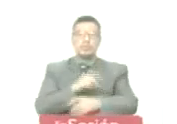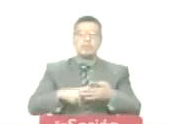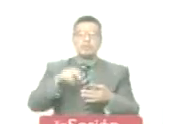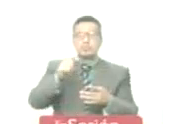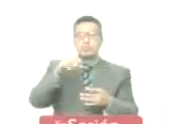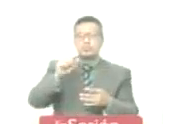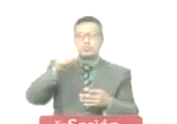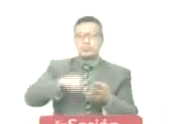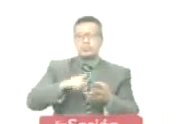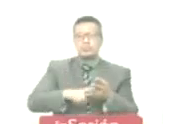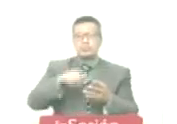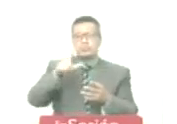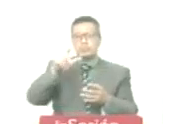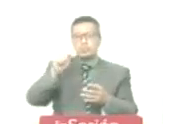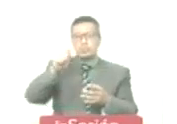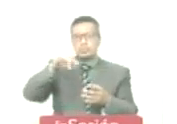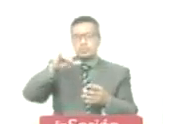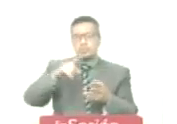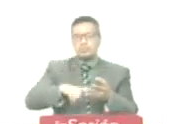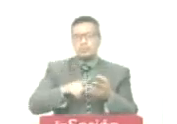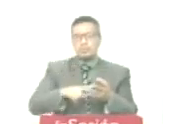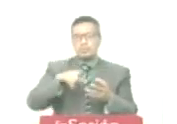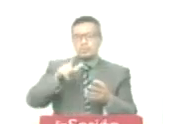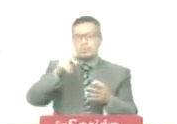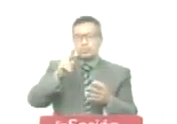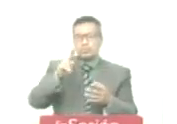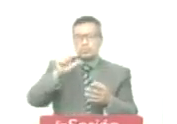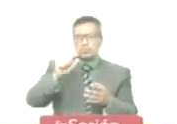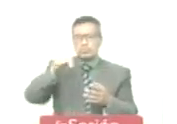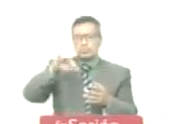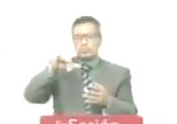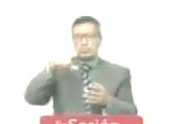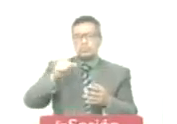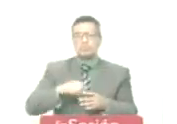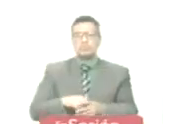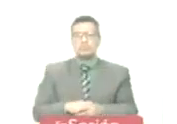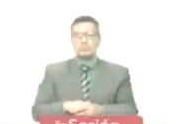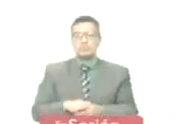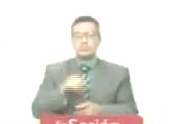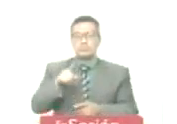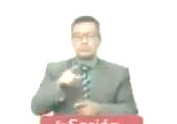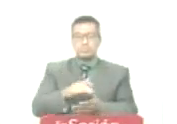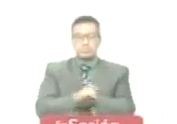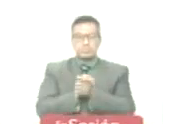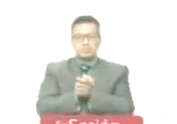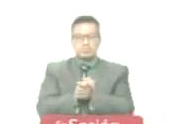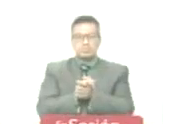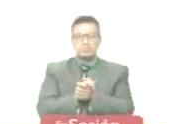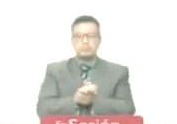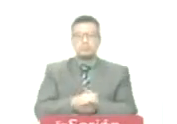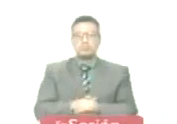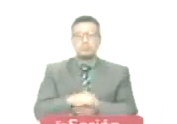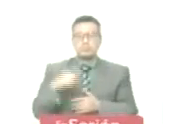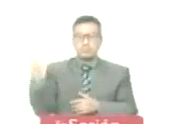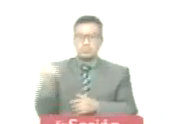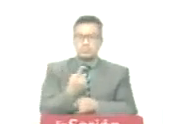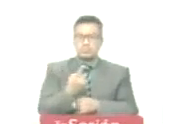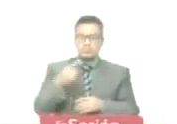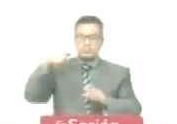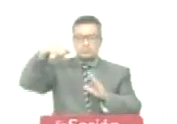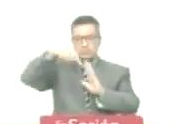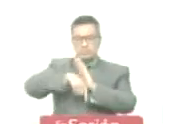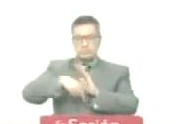de la República de Letonia y de la República de Lituania. Este patriota venezolano viene de lo profundo de